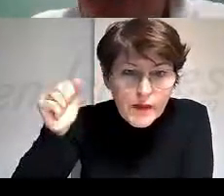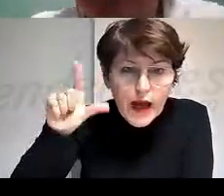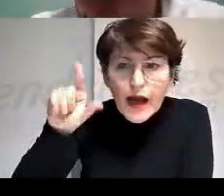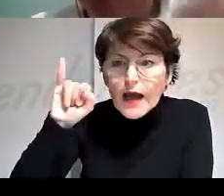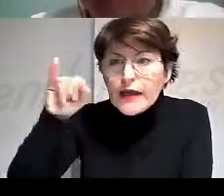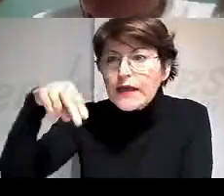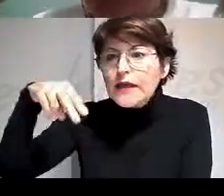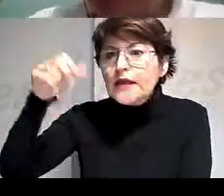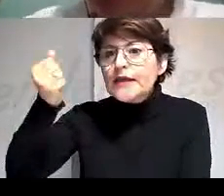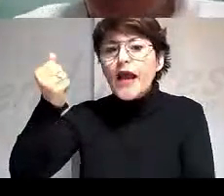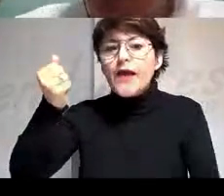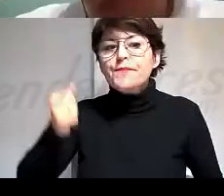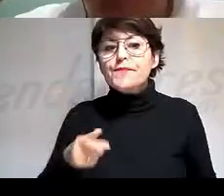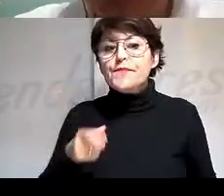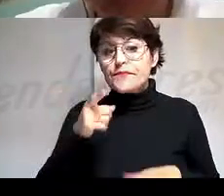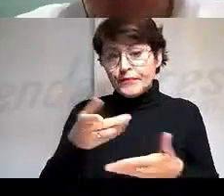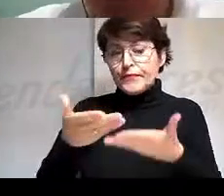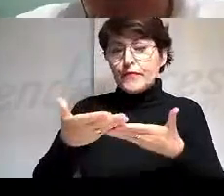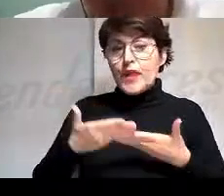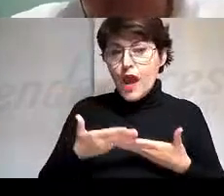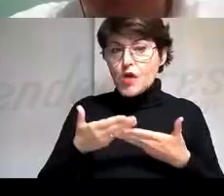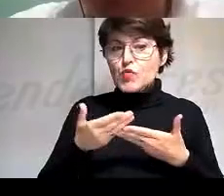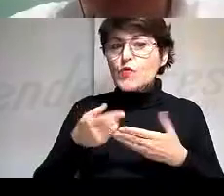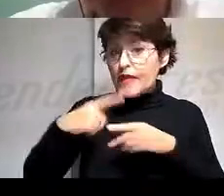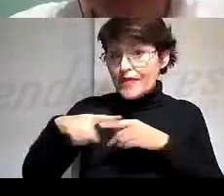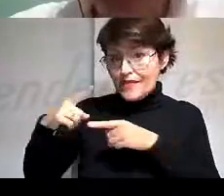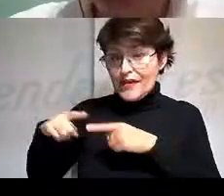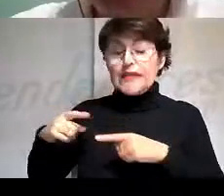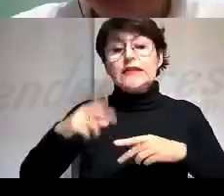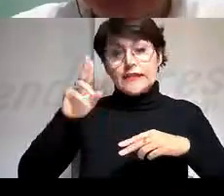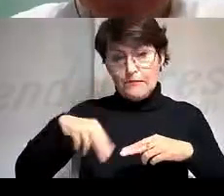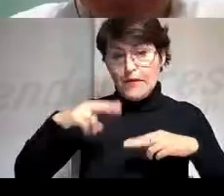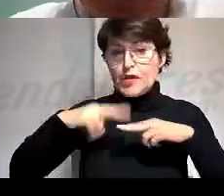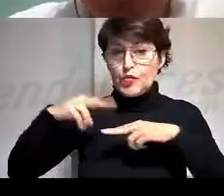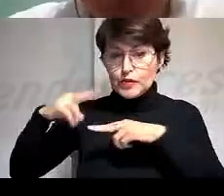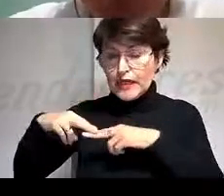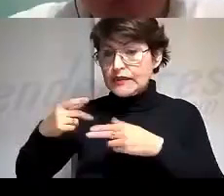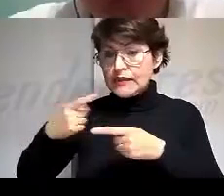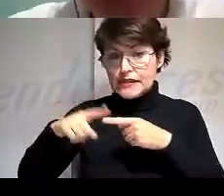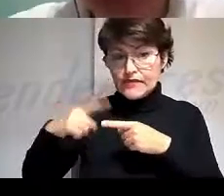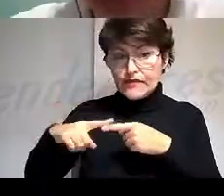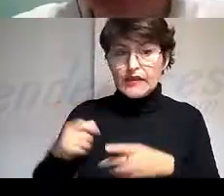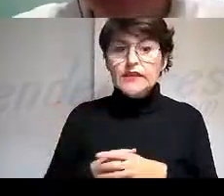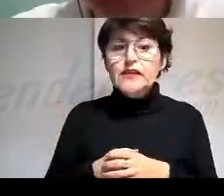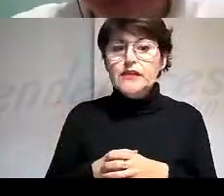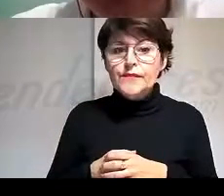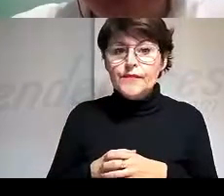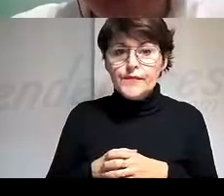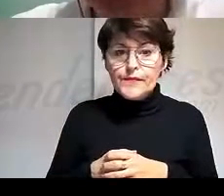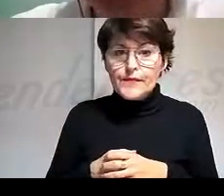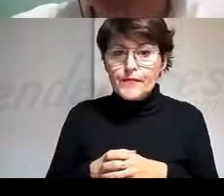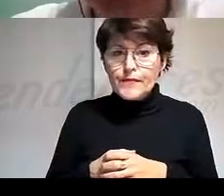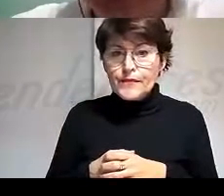Aparte de ser los ladrillitos que van a formar la pared, tanto la leucina como la valina